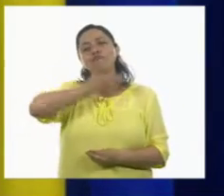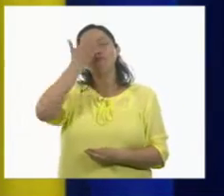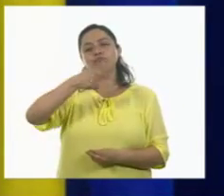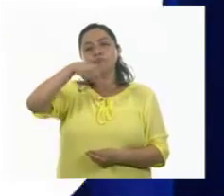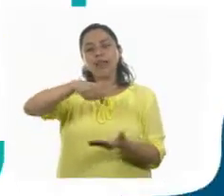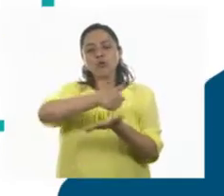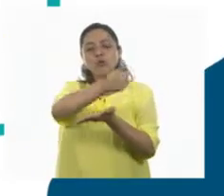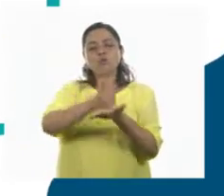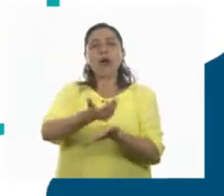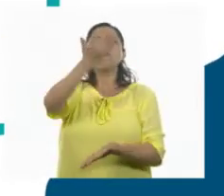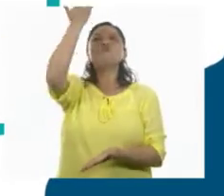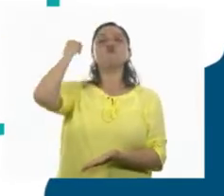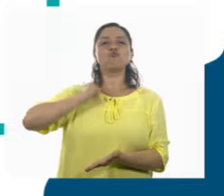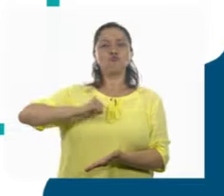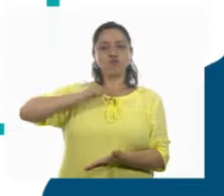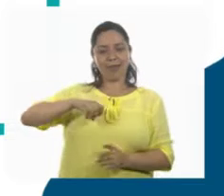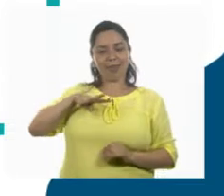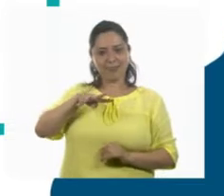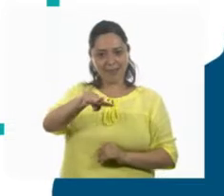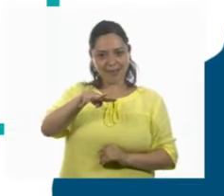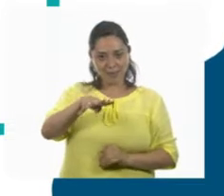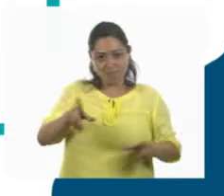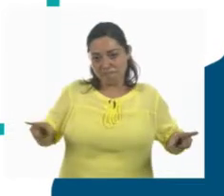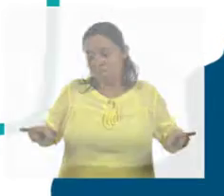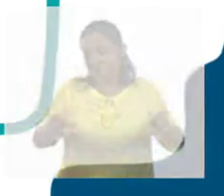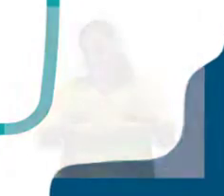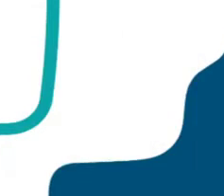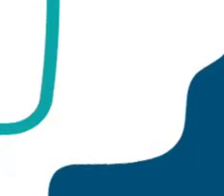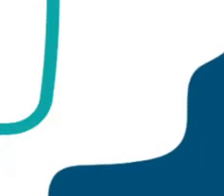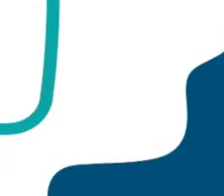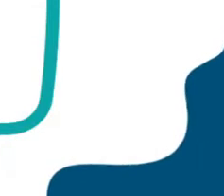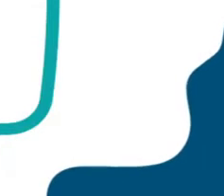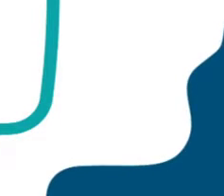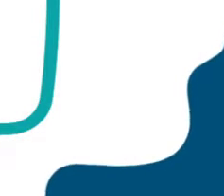el siglo XIX. Continuamos.